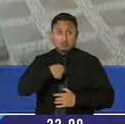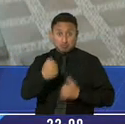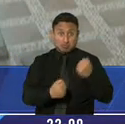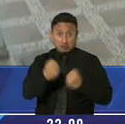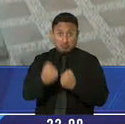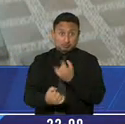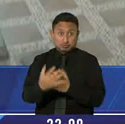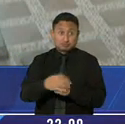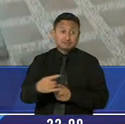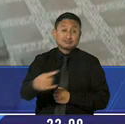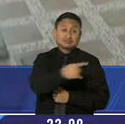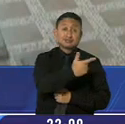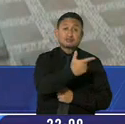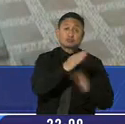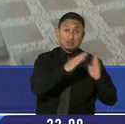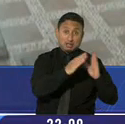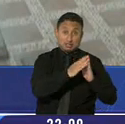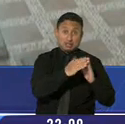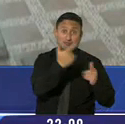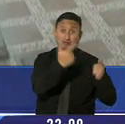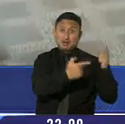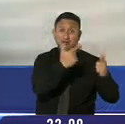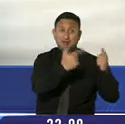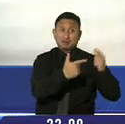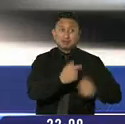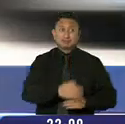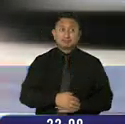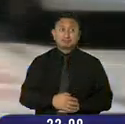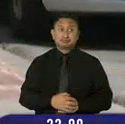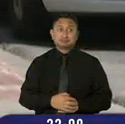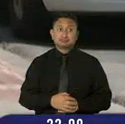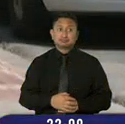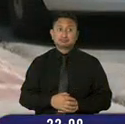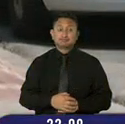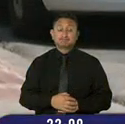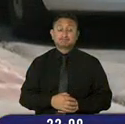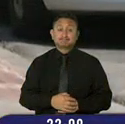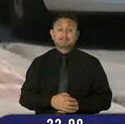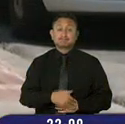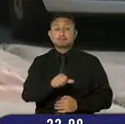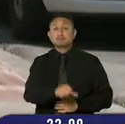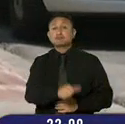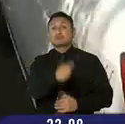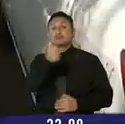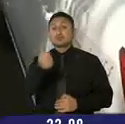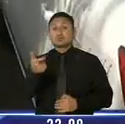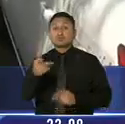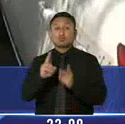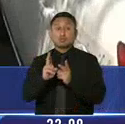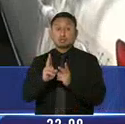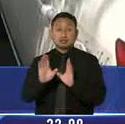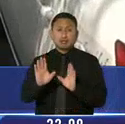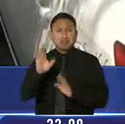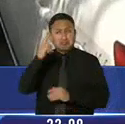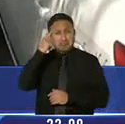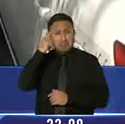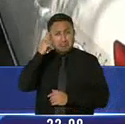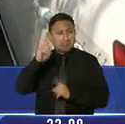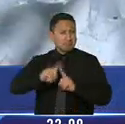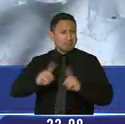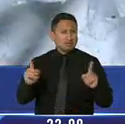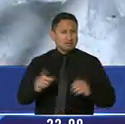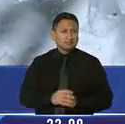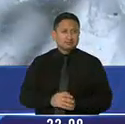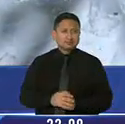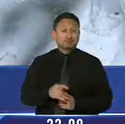vecina le disparan totalmente la casa. Mientras tanto, otro de sus vecinos tiene una teoría diferente. Cree que